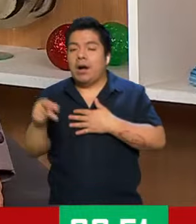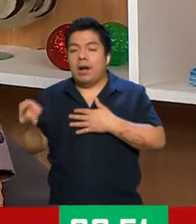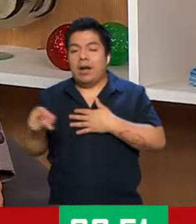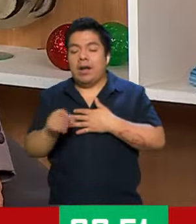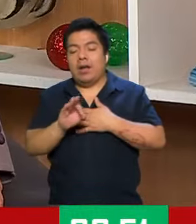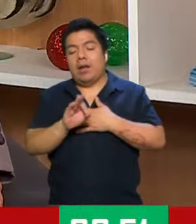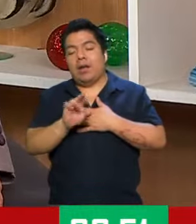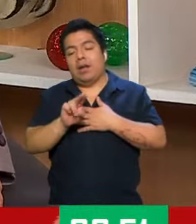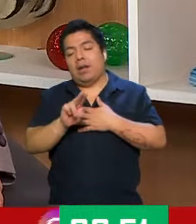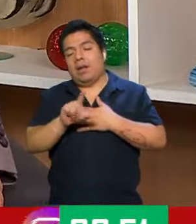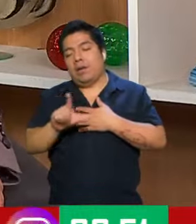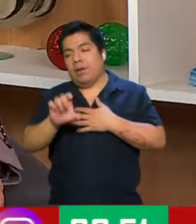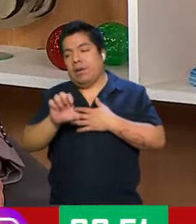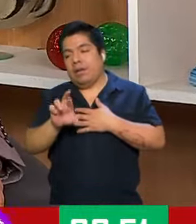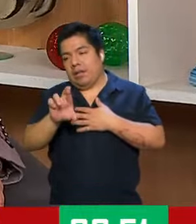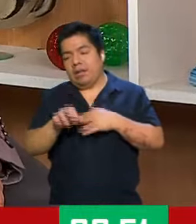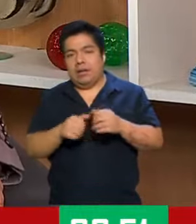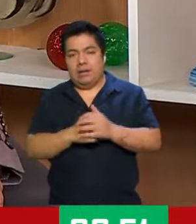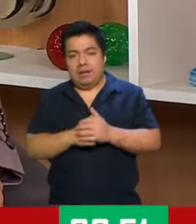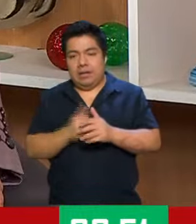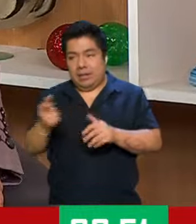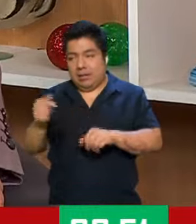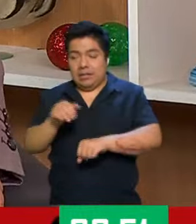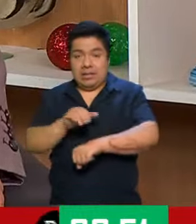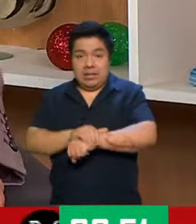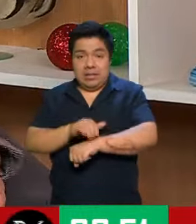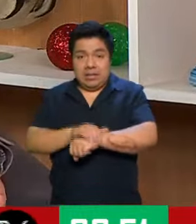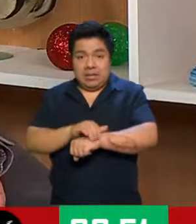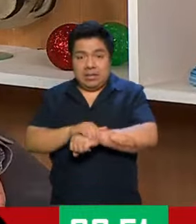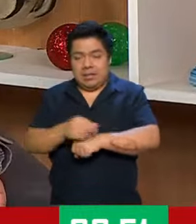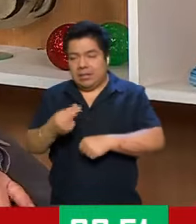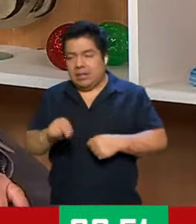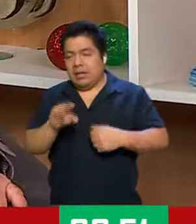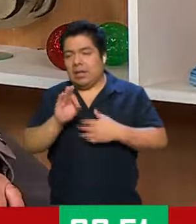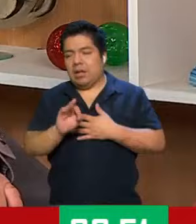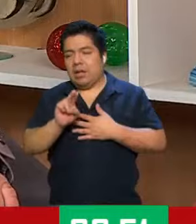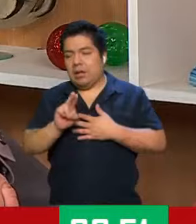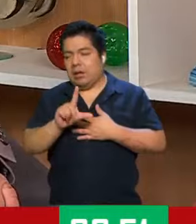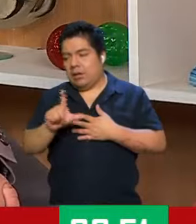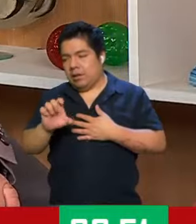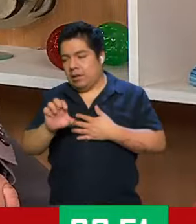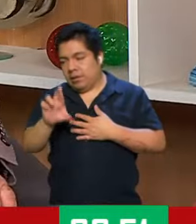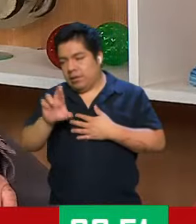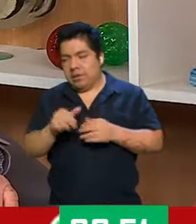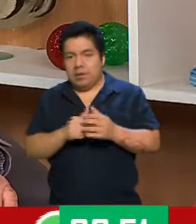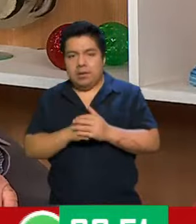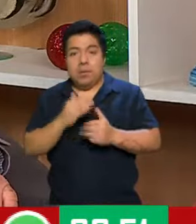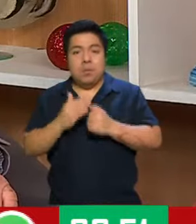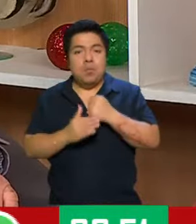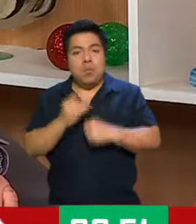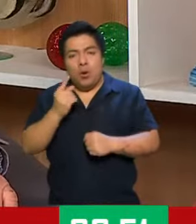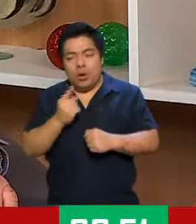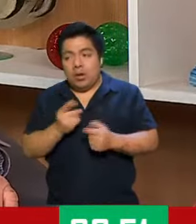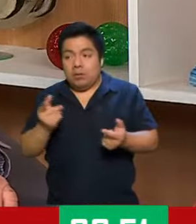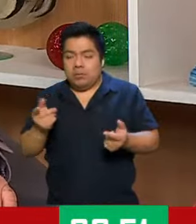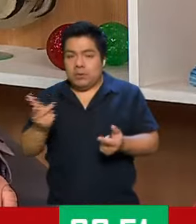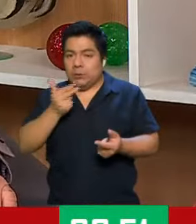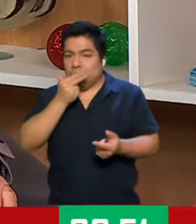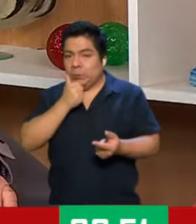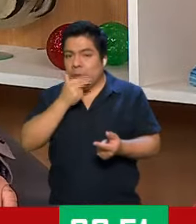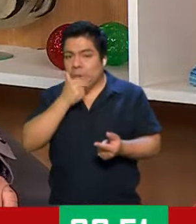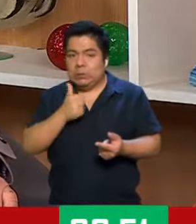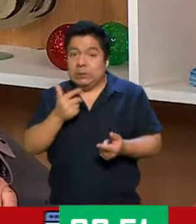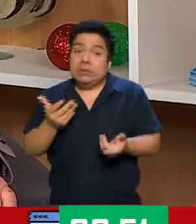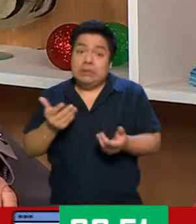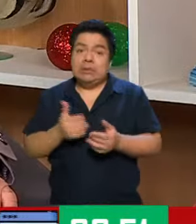Führer. El Führer. A este cuate. A este cuate lo llaman así. Y le dicen de ese modo porque el hombre, pues lo